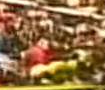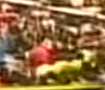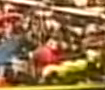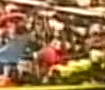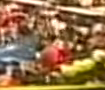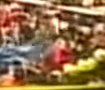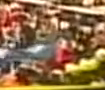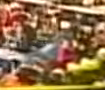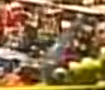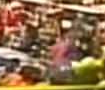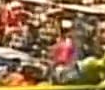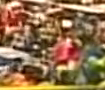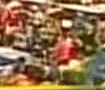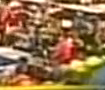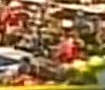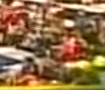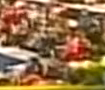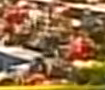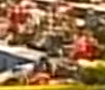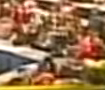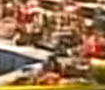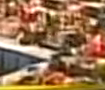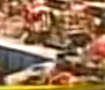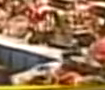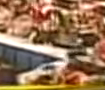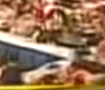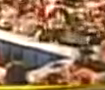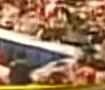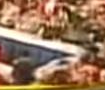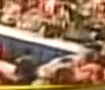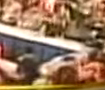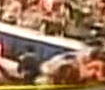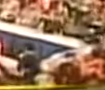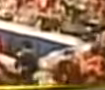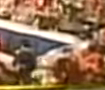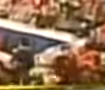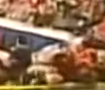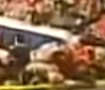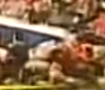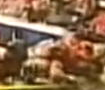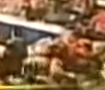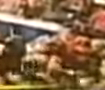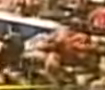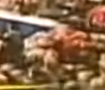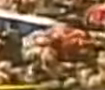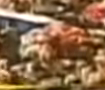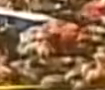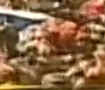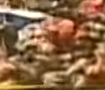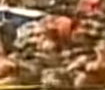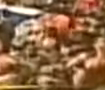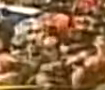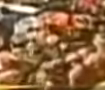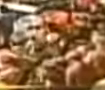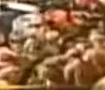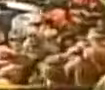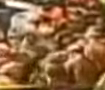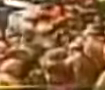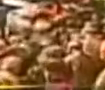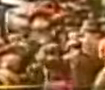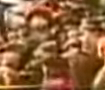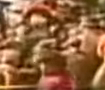factores opositores, los factores oligarcas que quieren malponer a Venezuela como